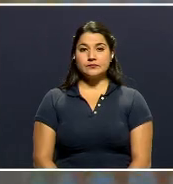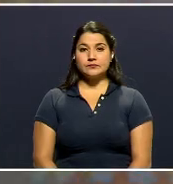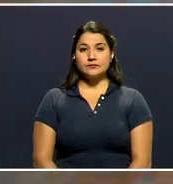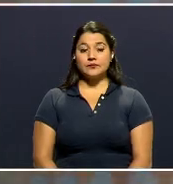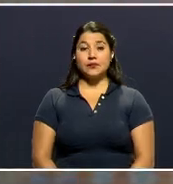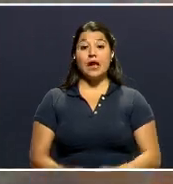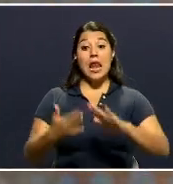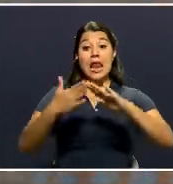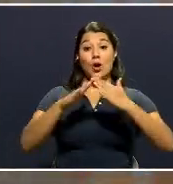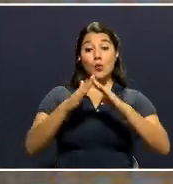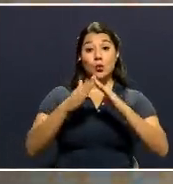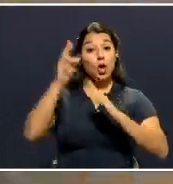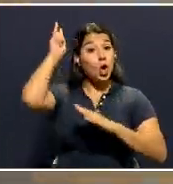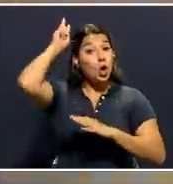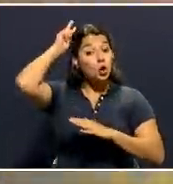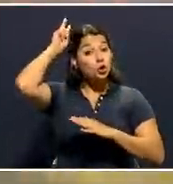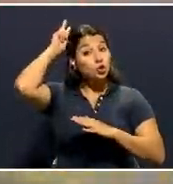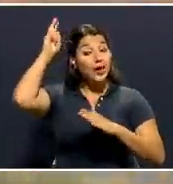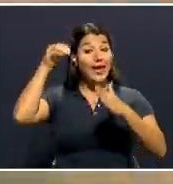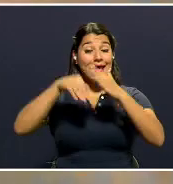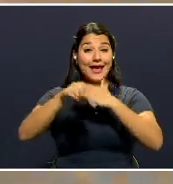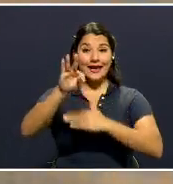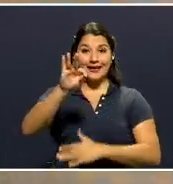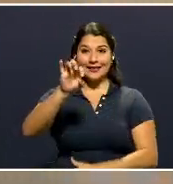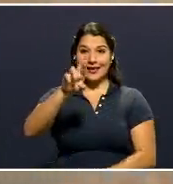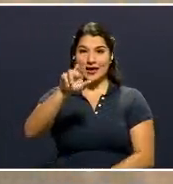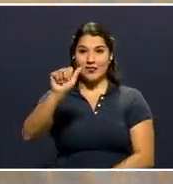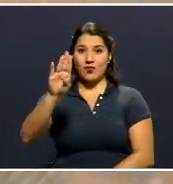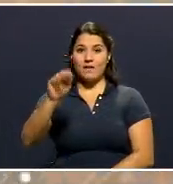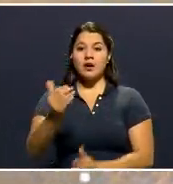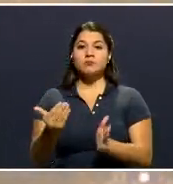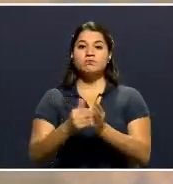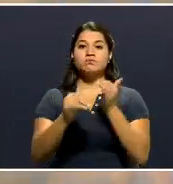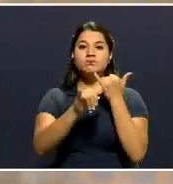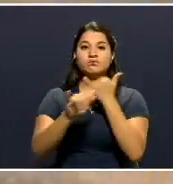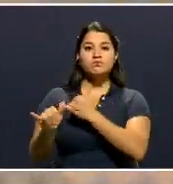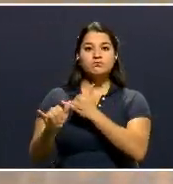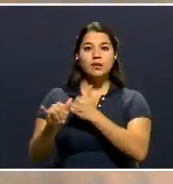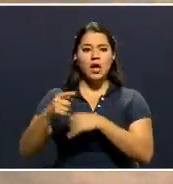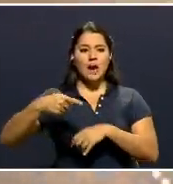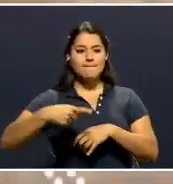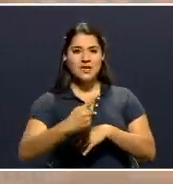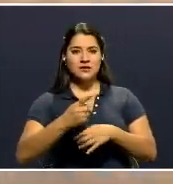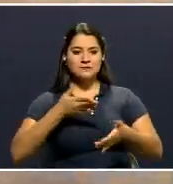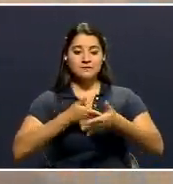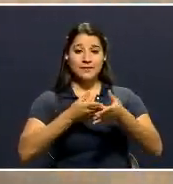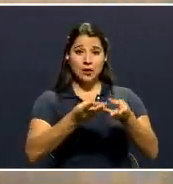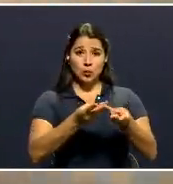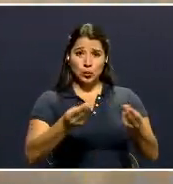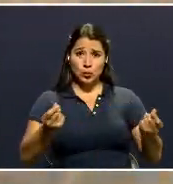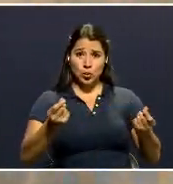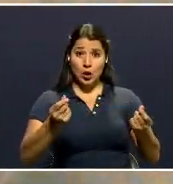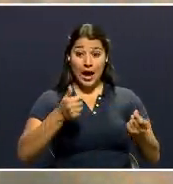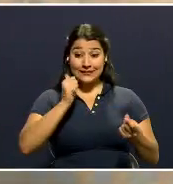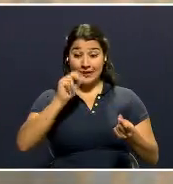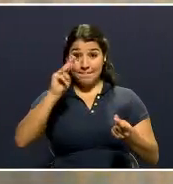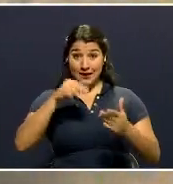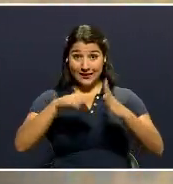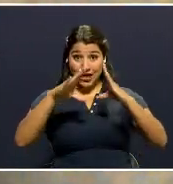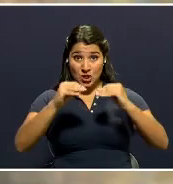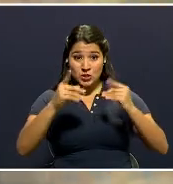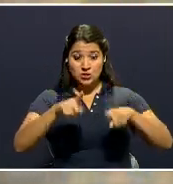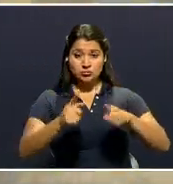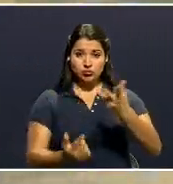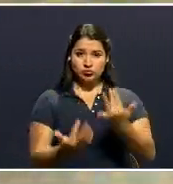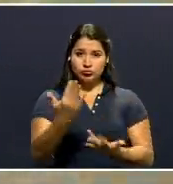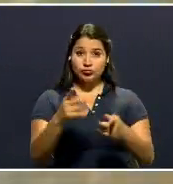La comunidad indígena de Broran en Terraba denunció nuevas amenazas y daños a sus tierras. Este martes por la noche se presentaron incendios